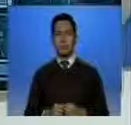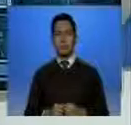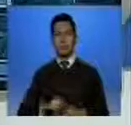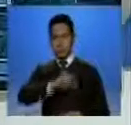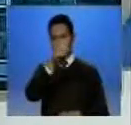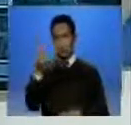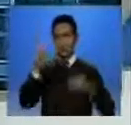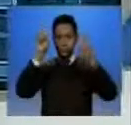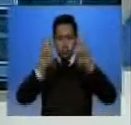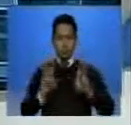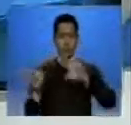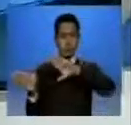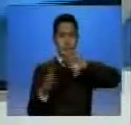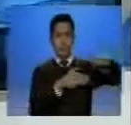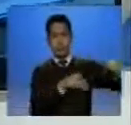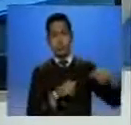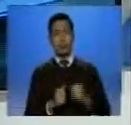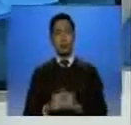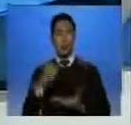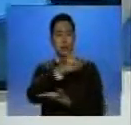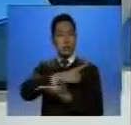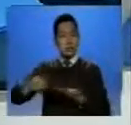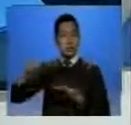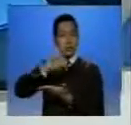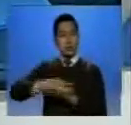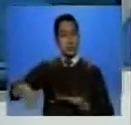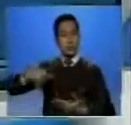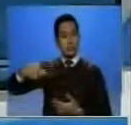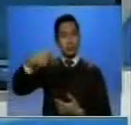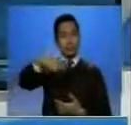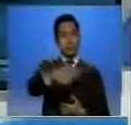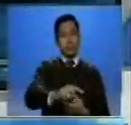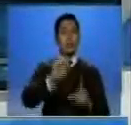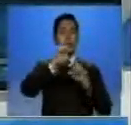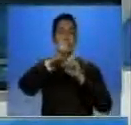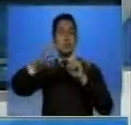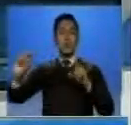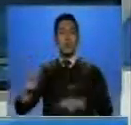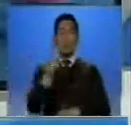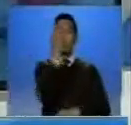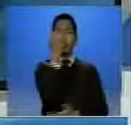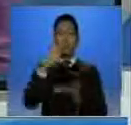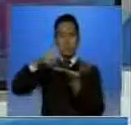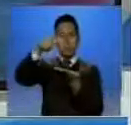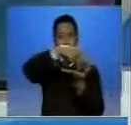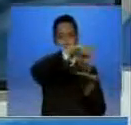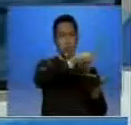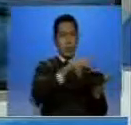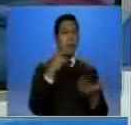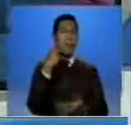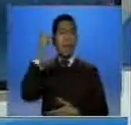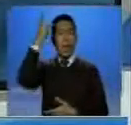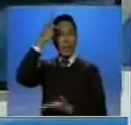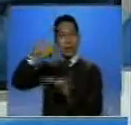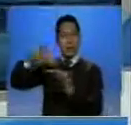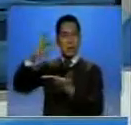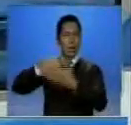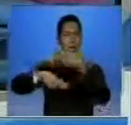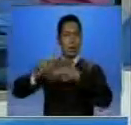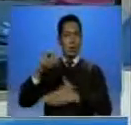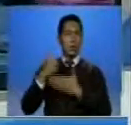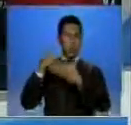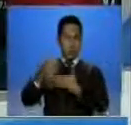Y en otro tema, son varias semanas desde que se implementó el nuevo Sistema Único de Pensiones Alimenticias, SUPA. El Consejo de la Judicatura